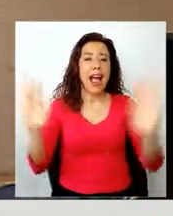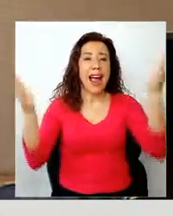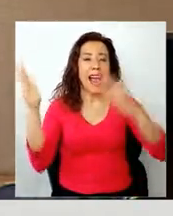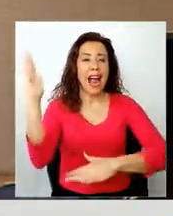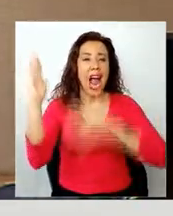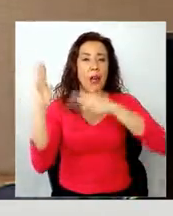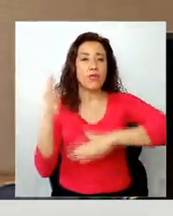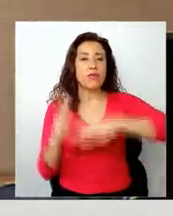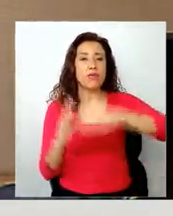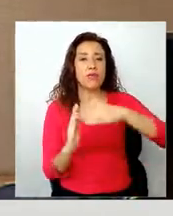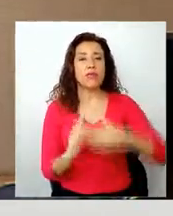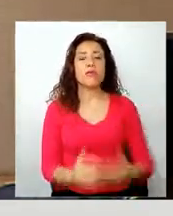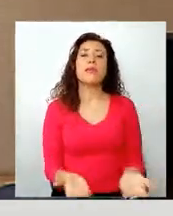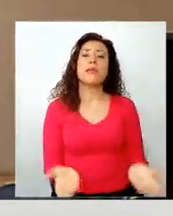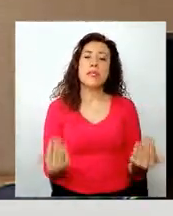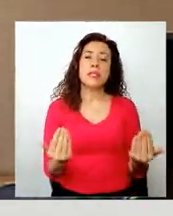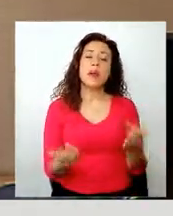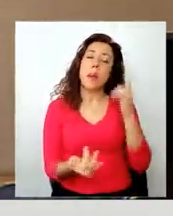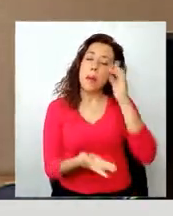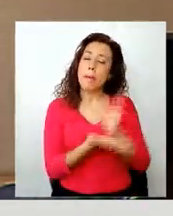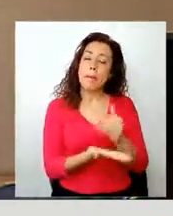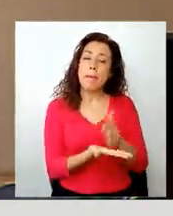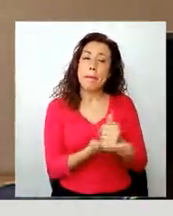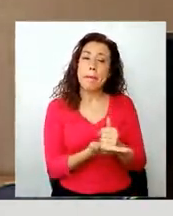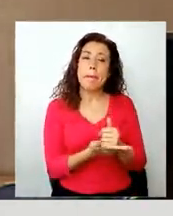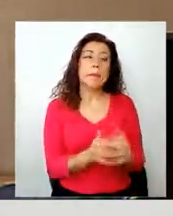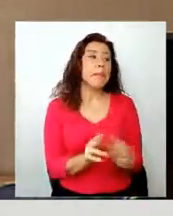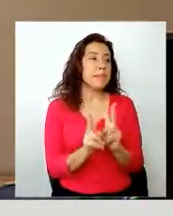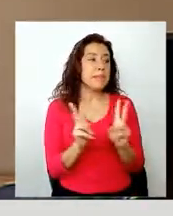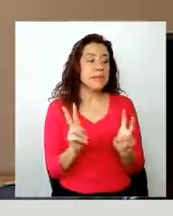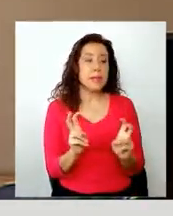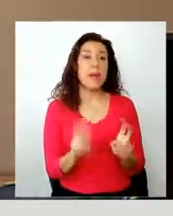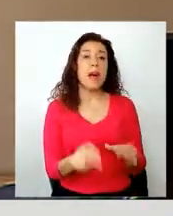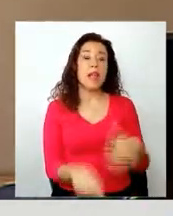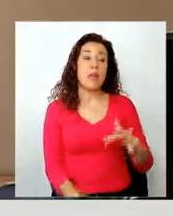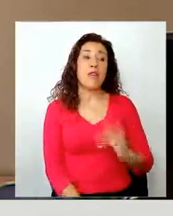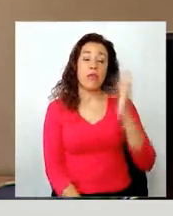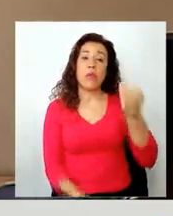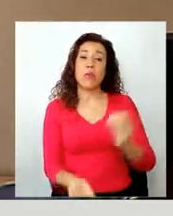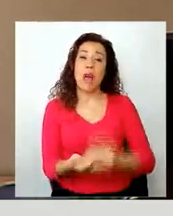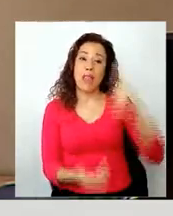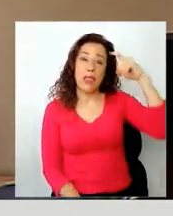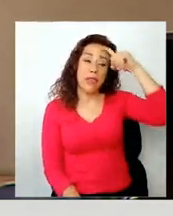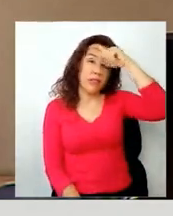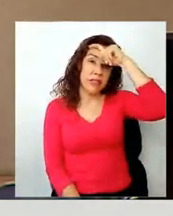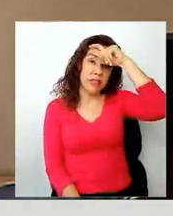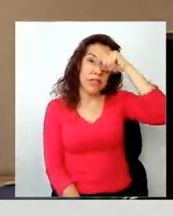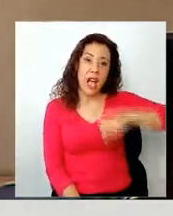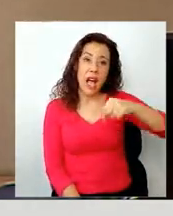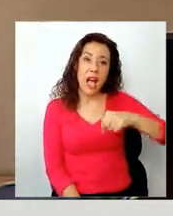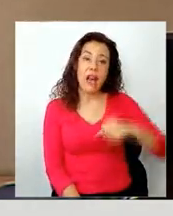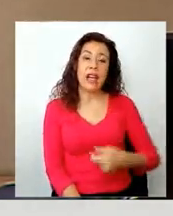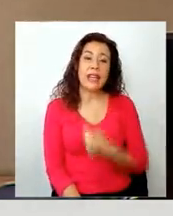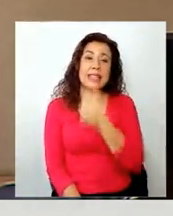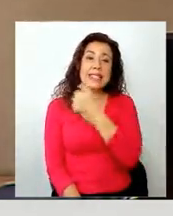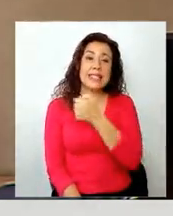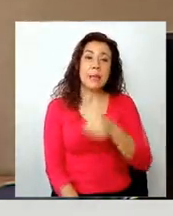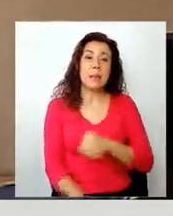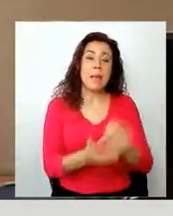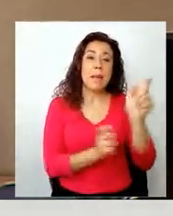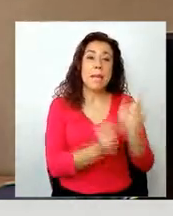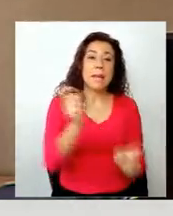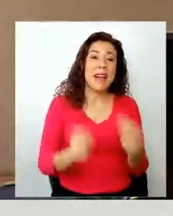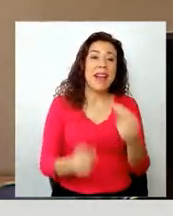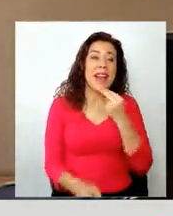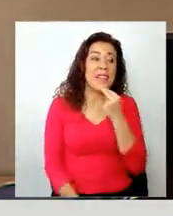una estrategia respecto de un tema que se va a ir acrecentando cada vez más hoy día seiscientos millones de habitantes del mundo ya no